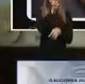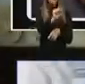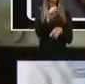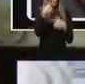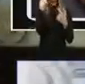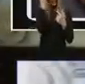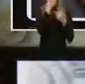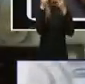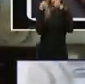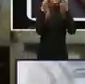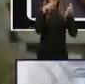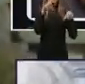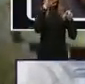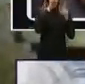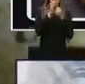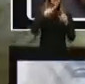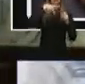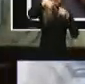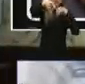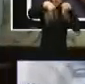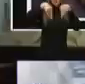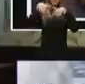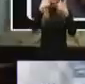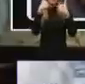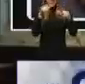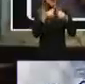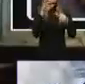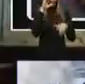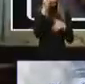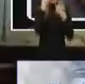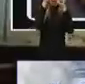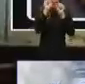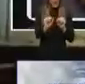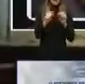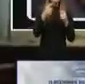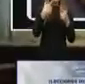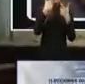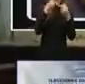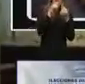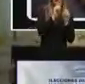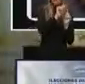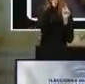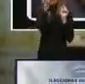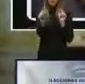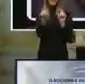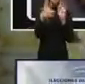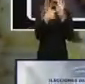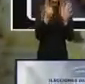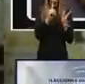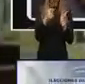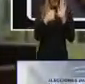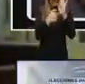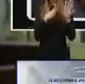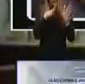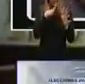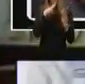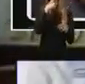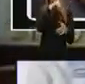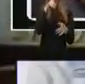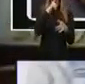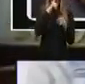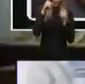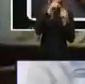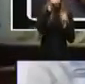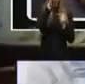que circulan por este lugar, porque para poder movilizarse a lo que es el Boulevard Liberación va a ser un poquito más